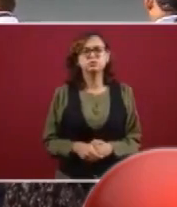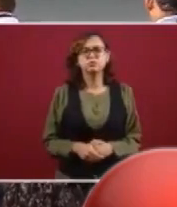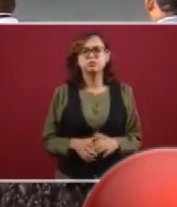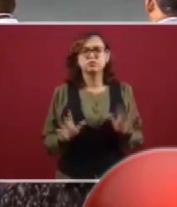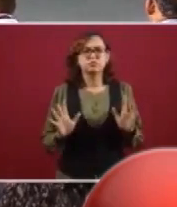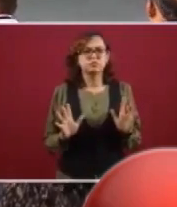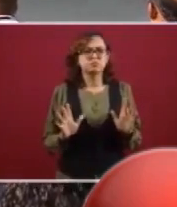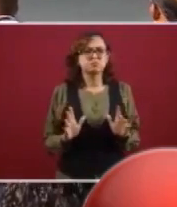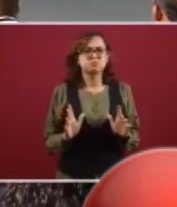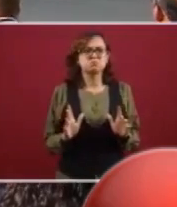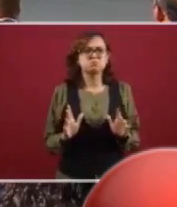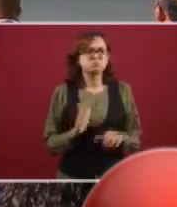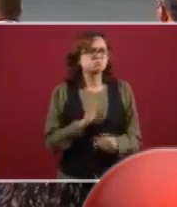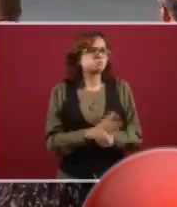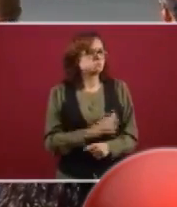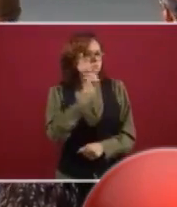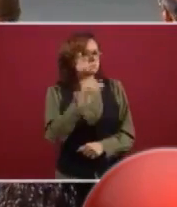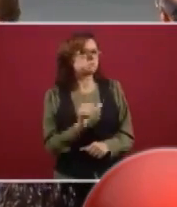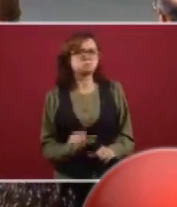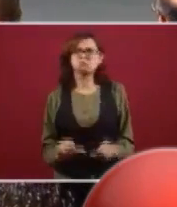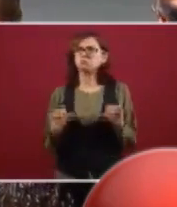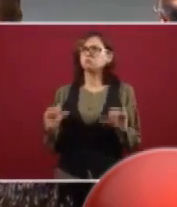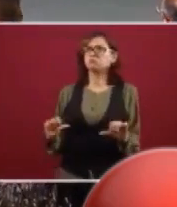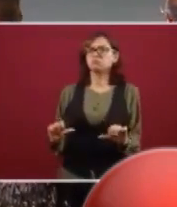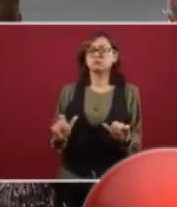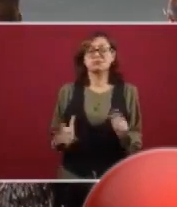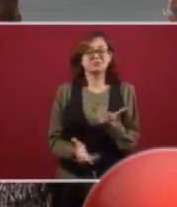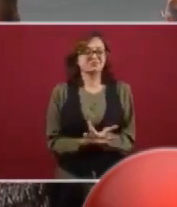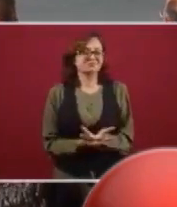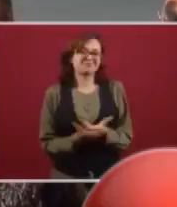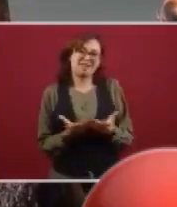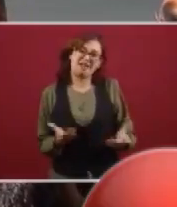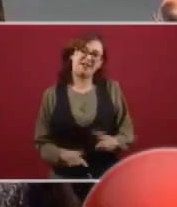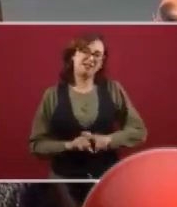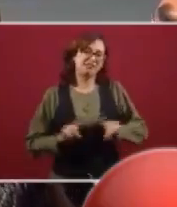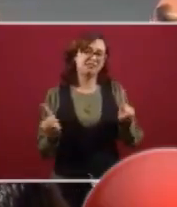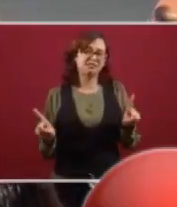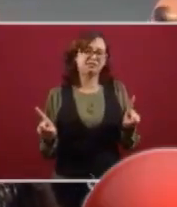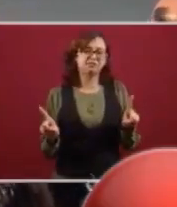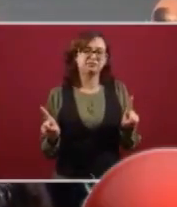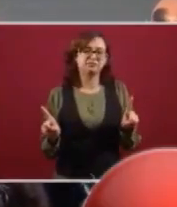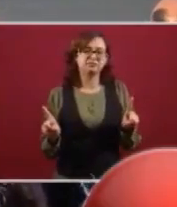esa impunidad. Entonces ya no existe eso.